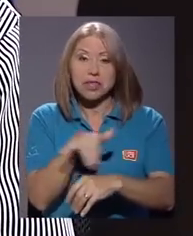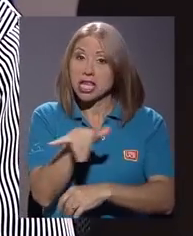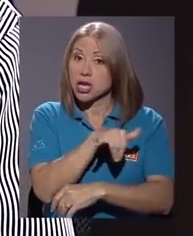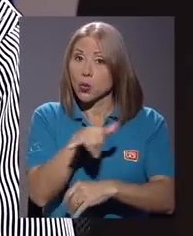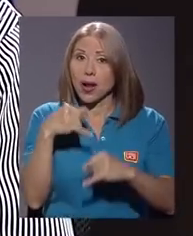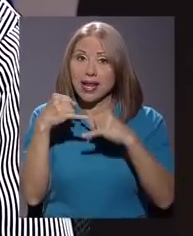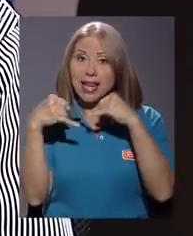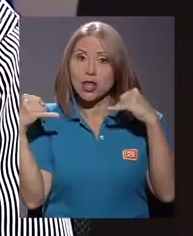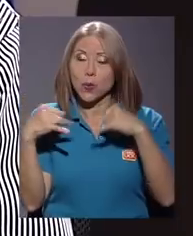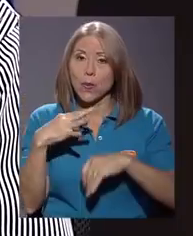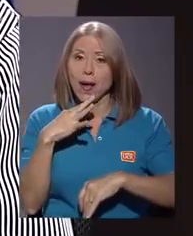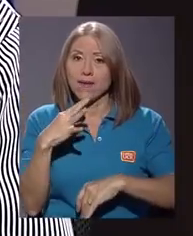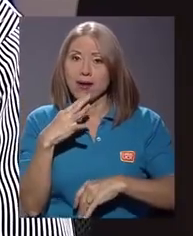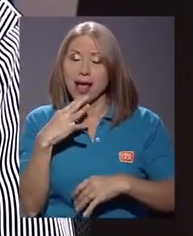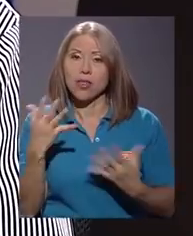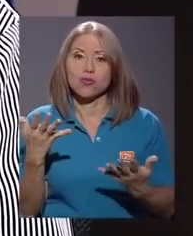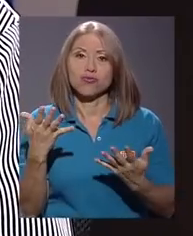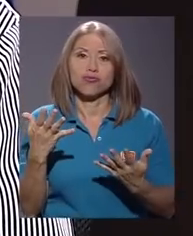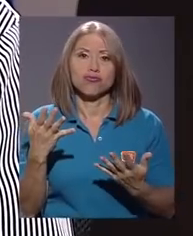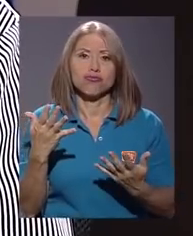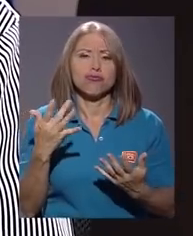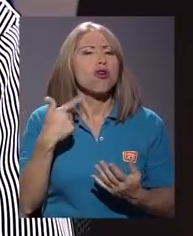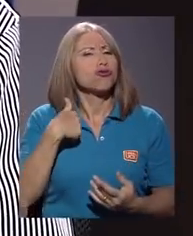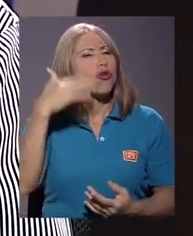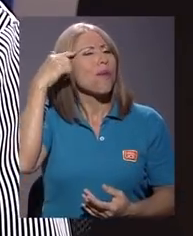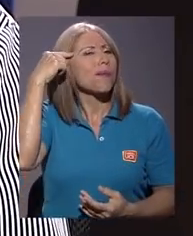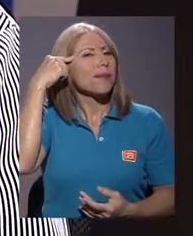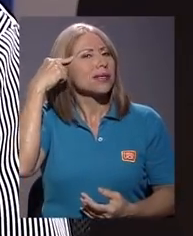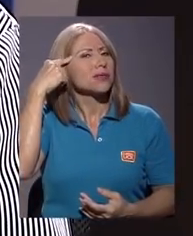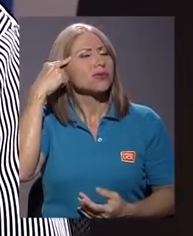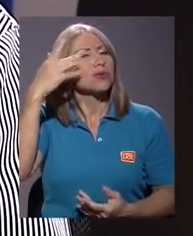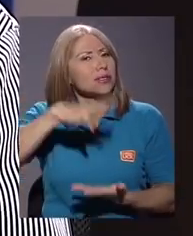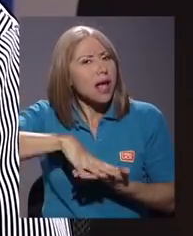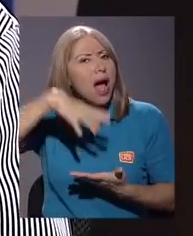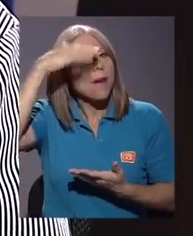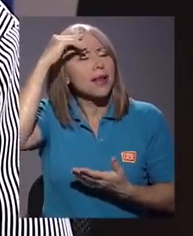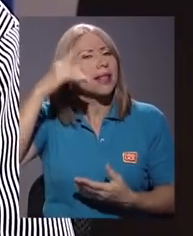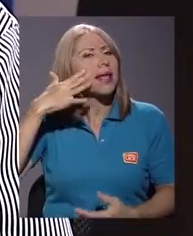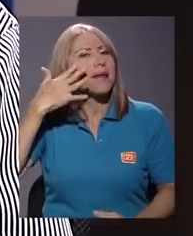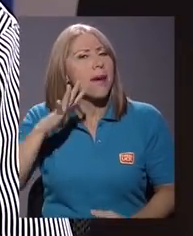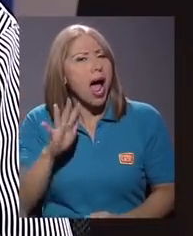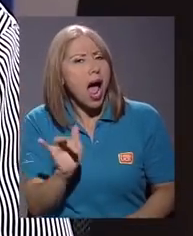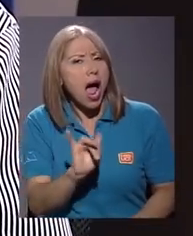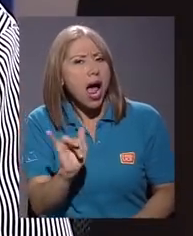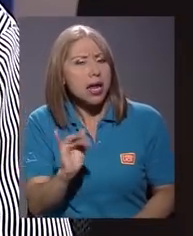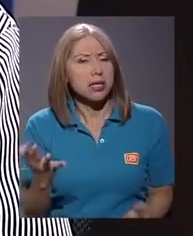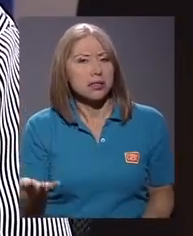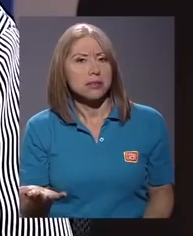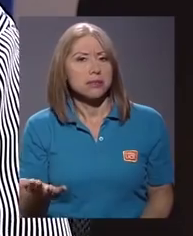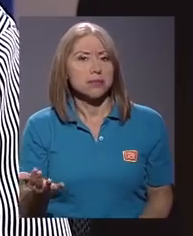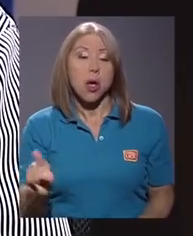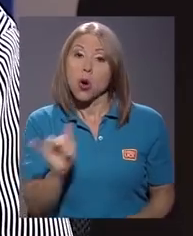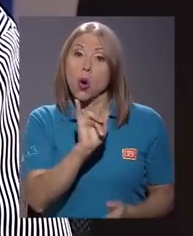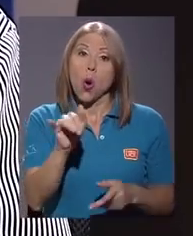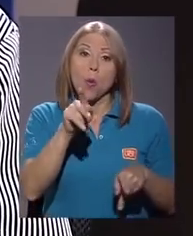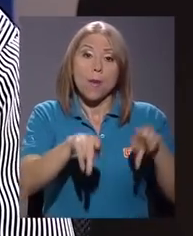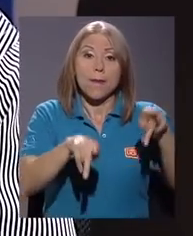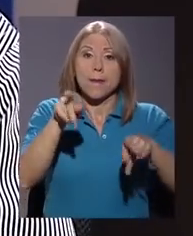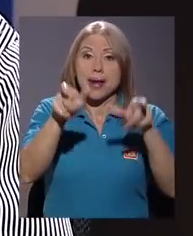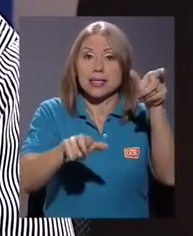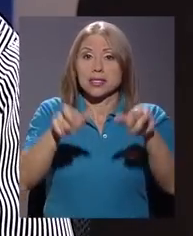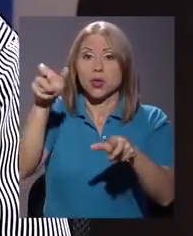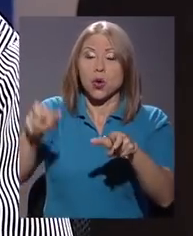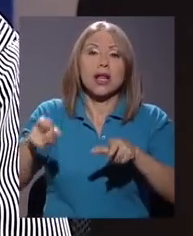hablado creo que que se aprenden de manera muy similar o sea como como seres humanos tenemos esa